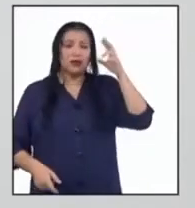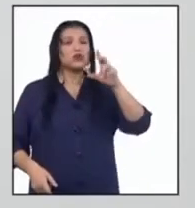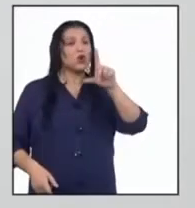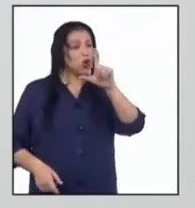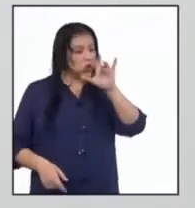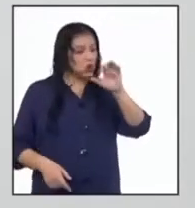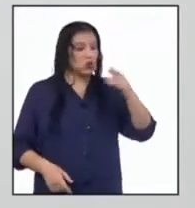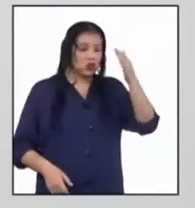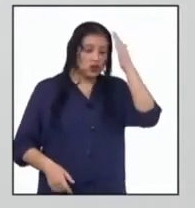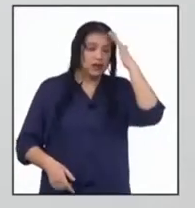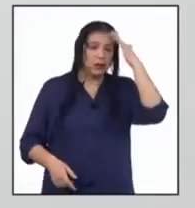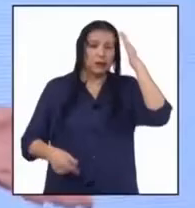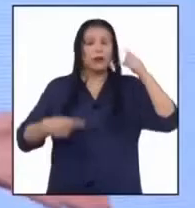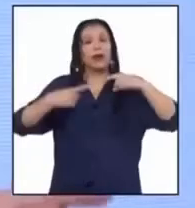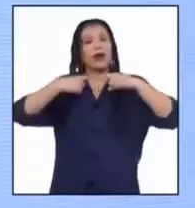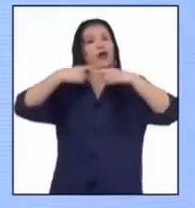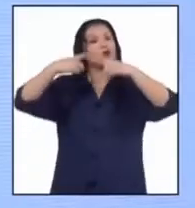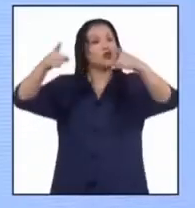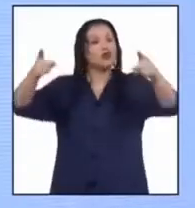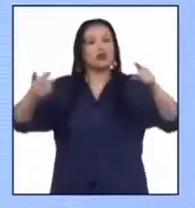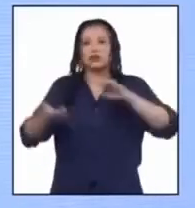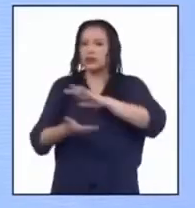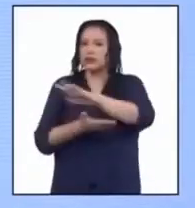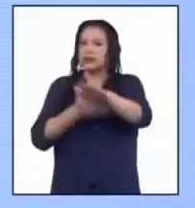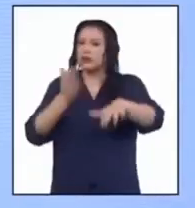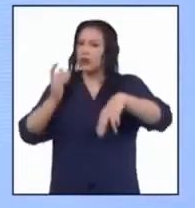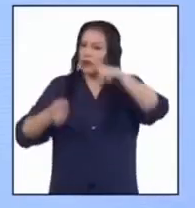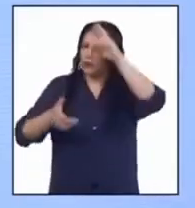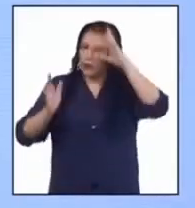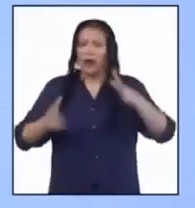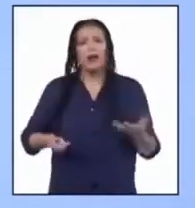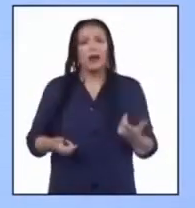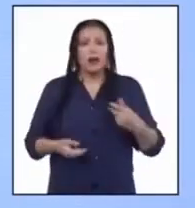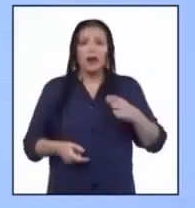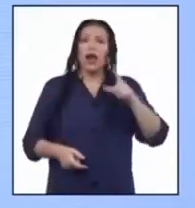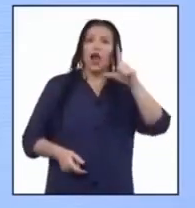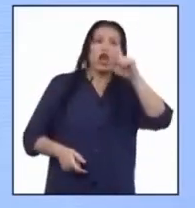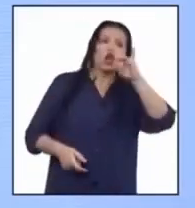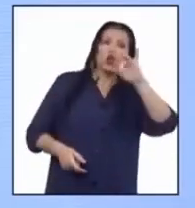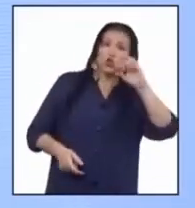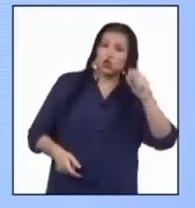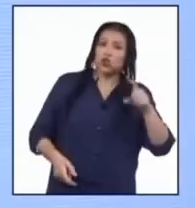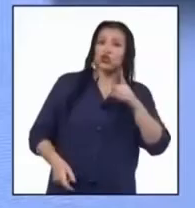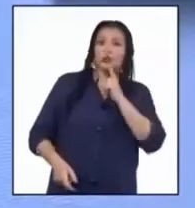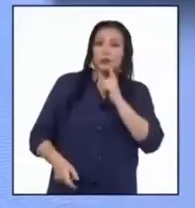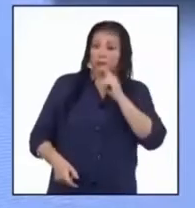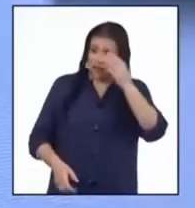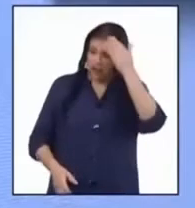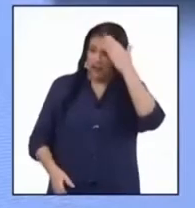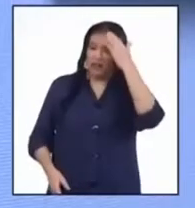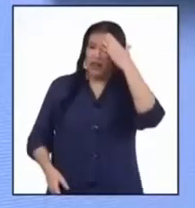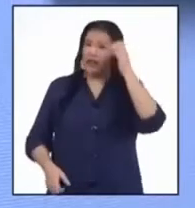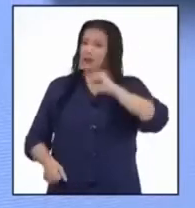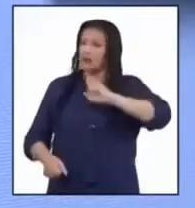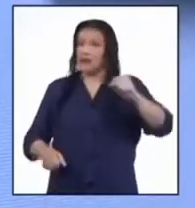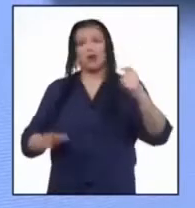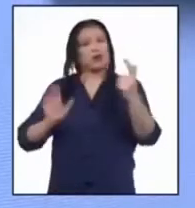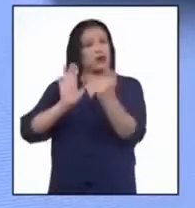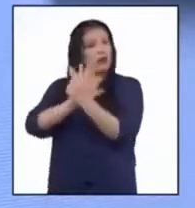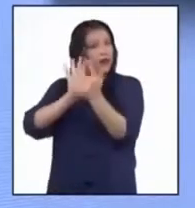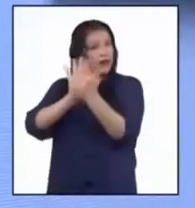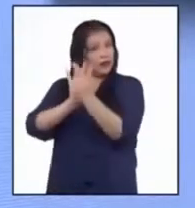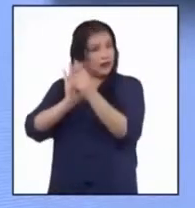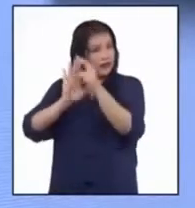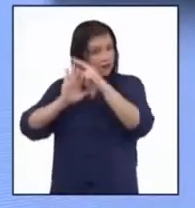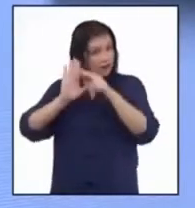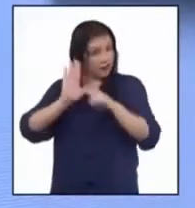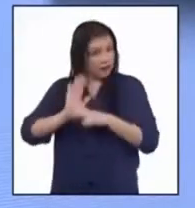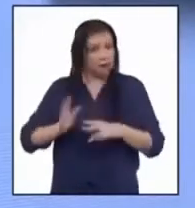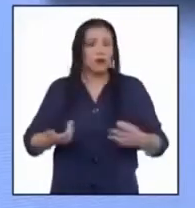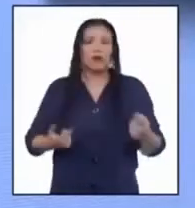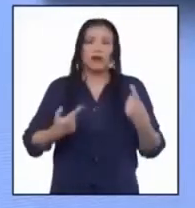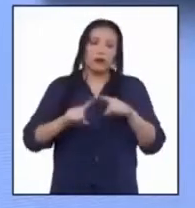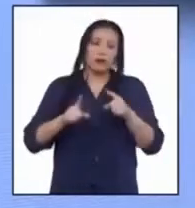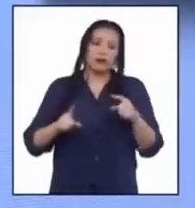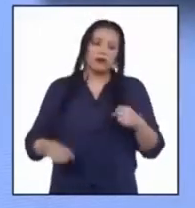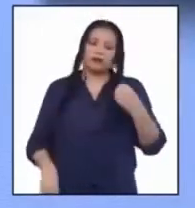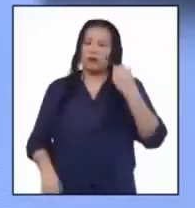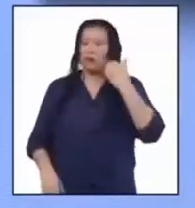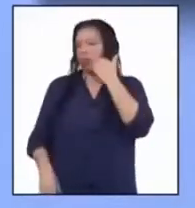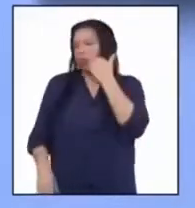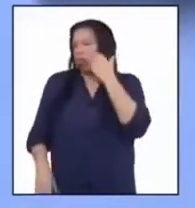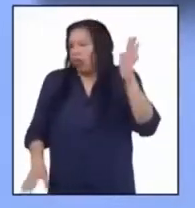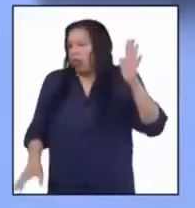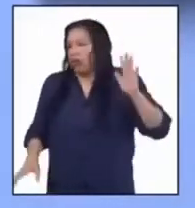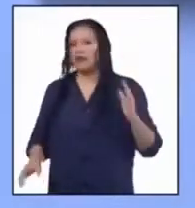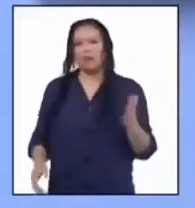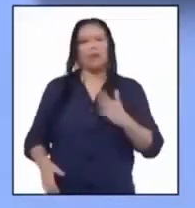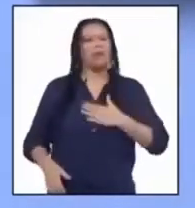el anuncio público. Claro, Lucho y su padre sabían que estaban yendo en contra. Debió cumplir lo establecido por la norma, pero no.